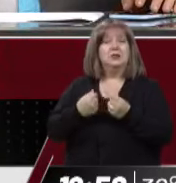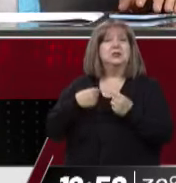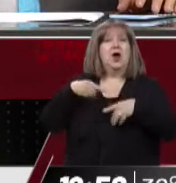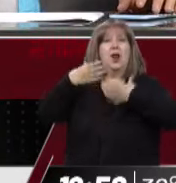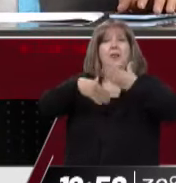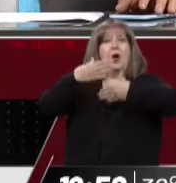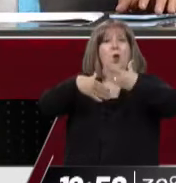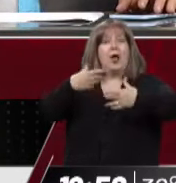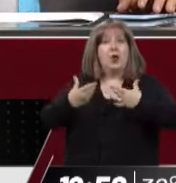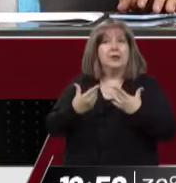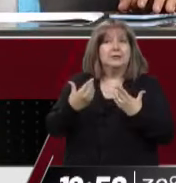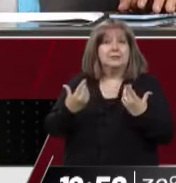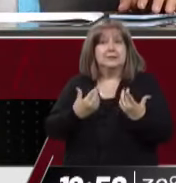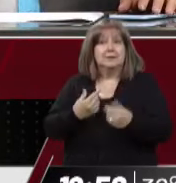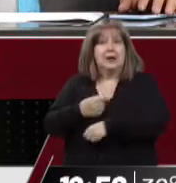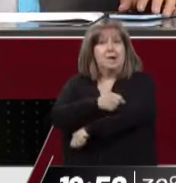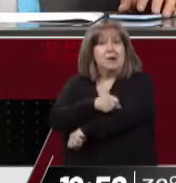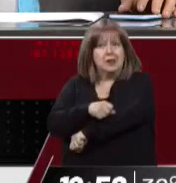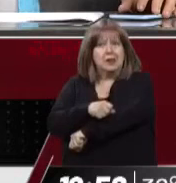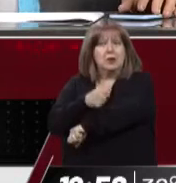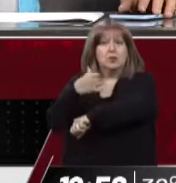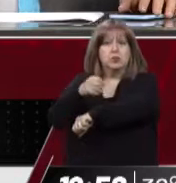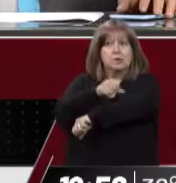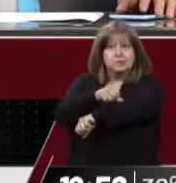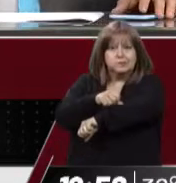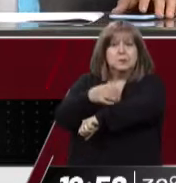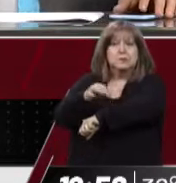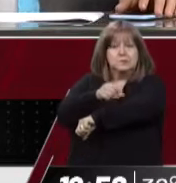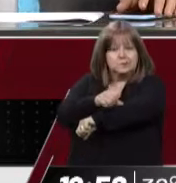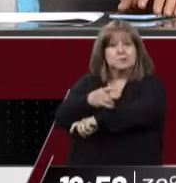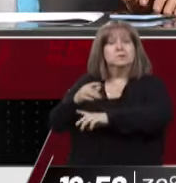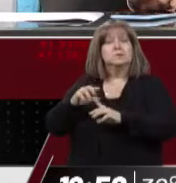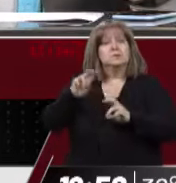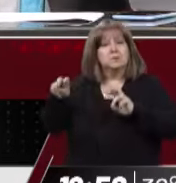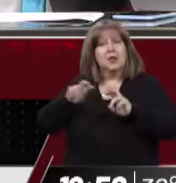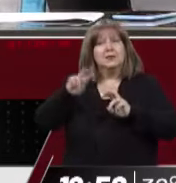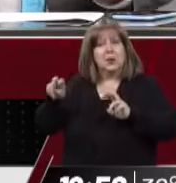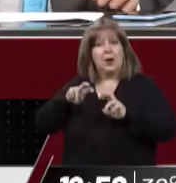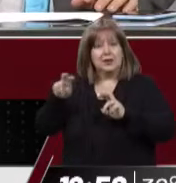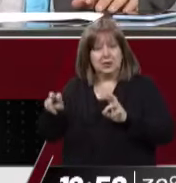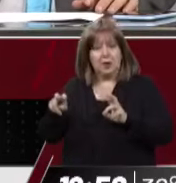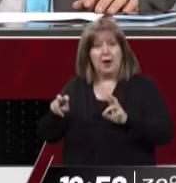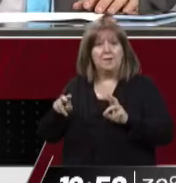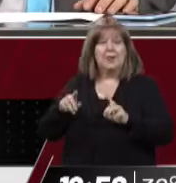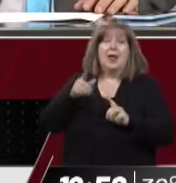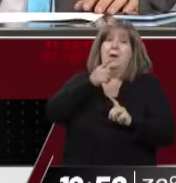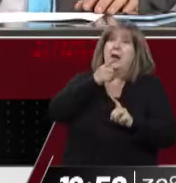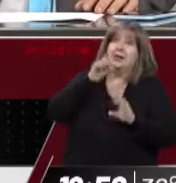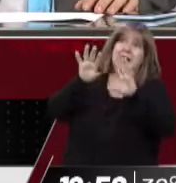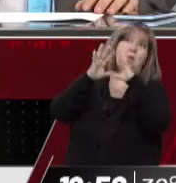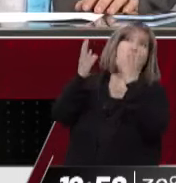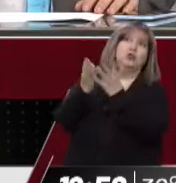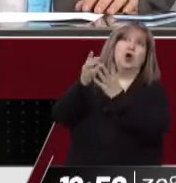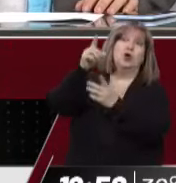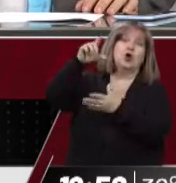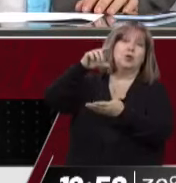dudas y algunos dicen un presagio de que va a haber muchas lesiones durante la Copa del Mundo. Esperemos que eso no pase, pero es lo que eso? Muchos creen que puede llegar a pasar. Y pero sí, a ver,